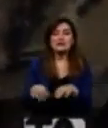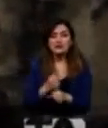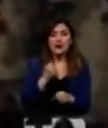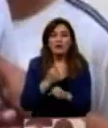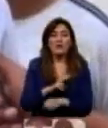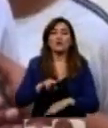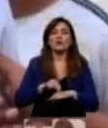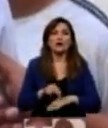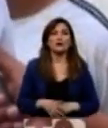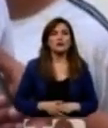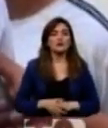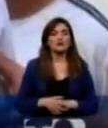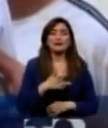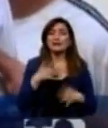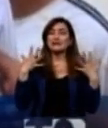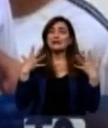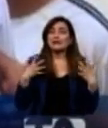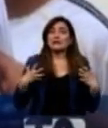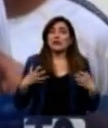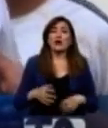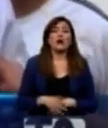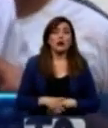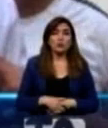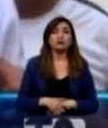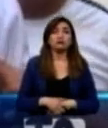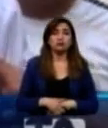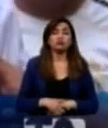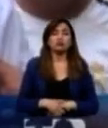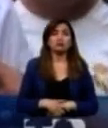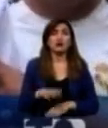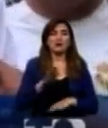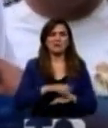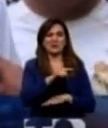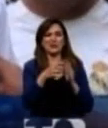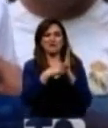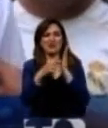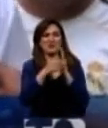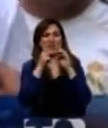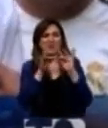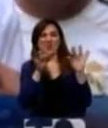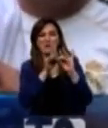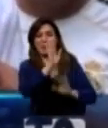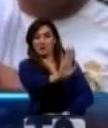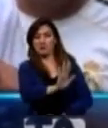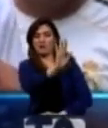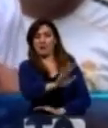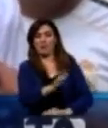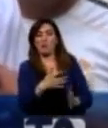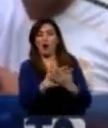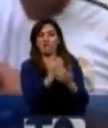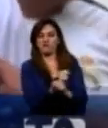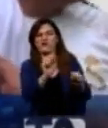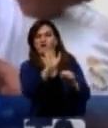con normalidad. Un poco tenso anda la población, ¿no? Entre tantas amenazas, tantos pasquines, tantos informes que pasan en el Facebook